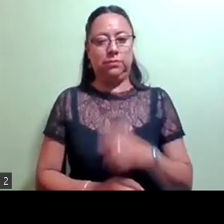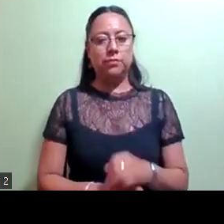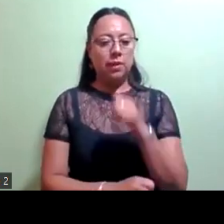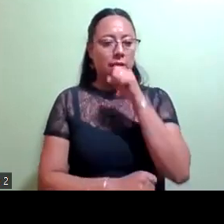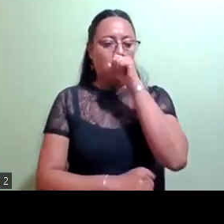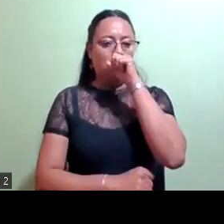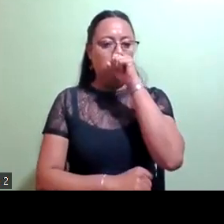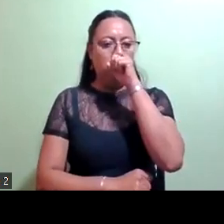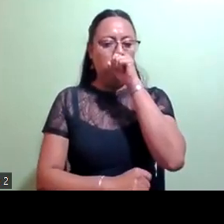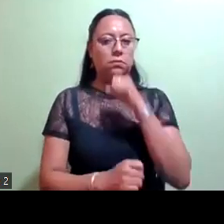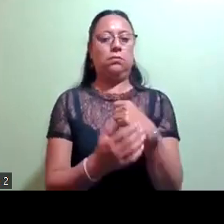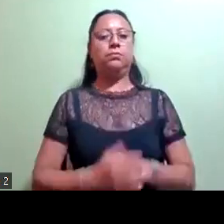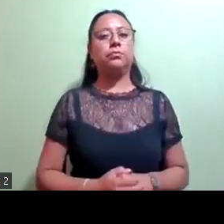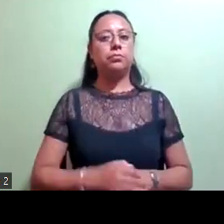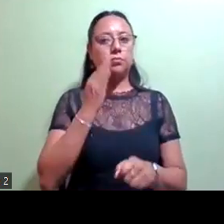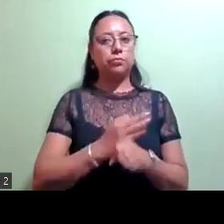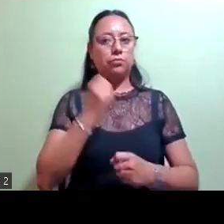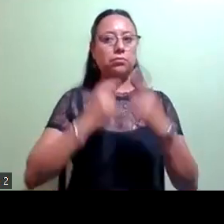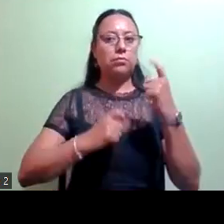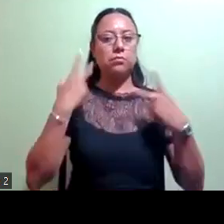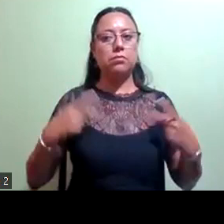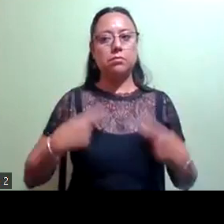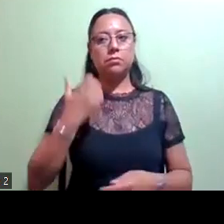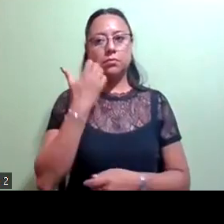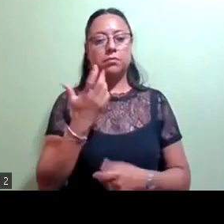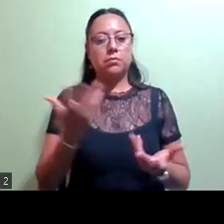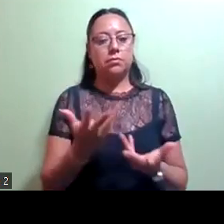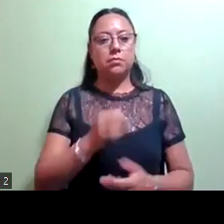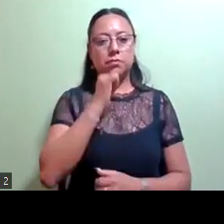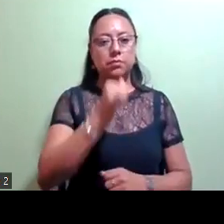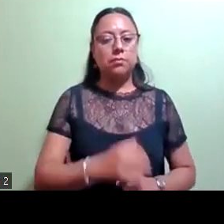Si no hubiera ninguna persona que quisiera comentar algo,